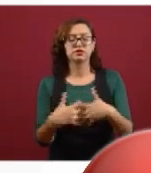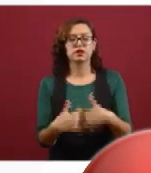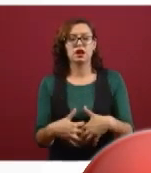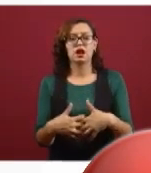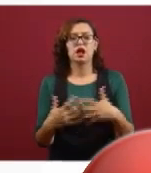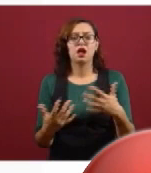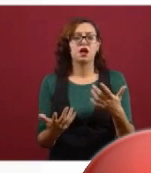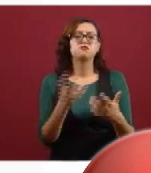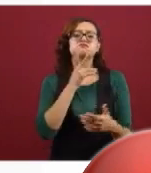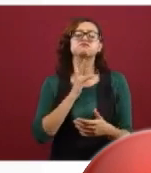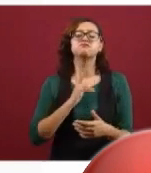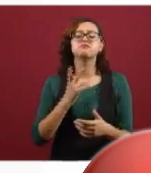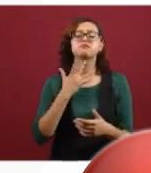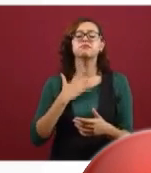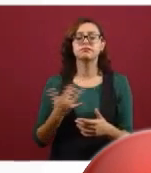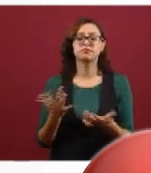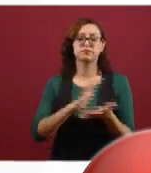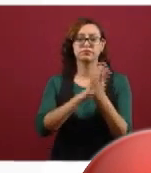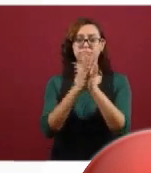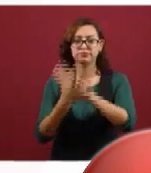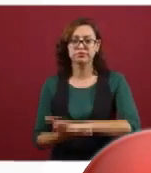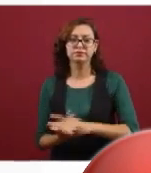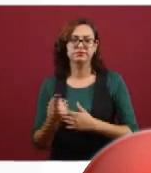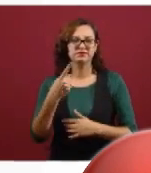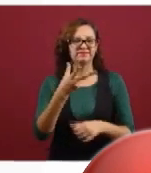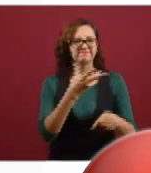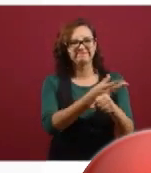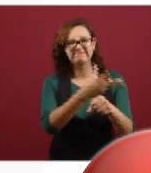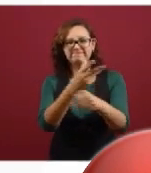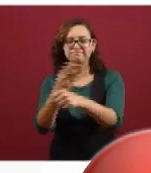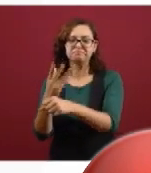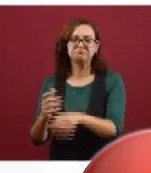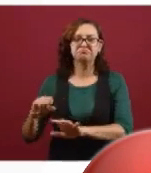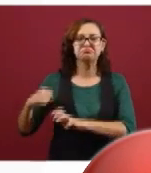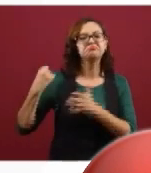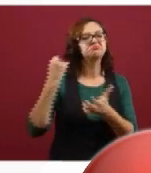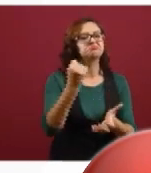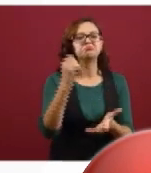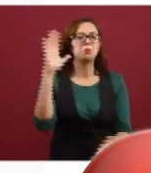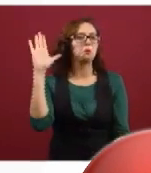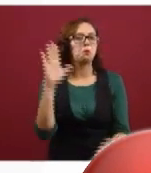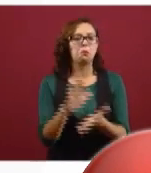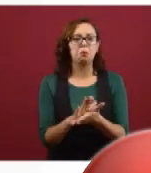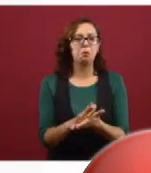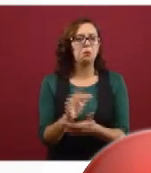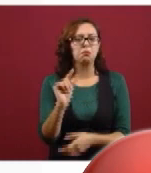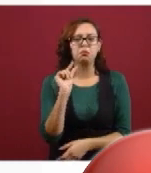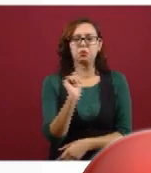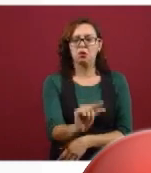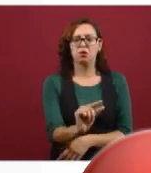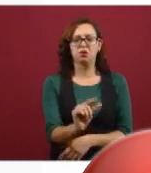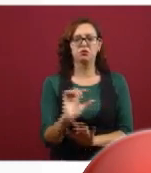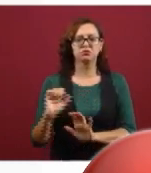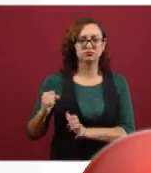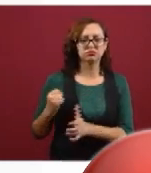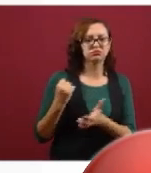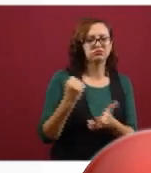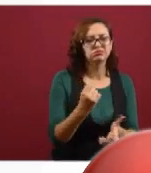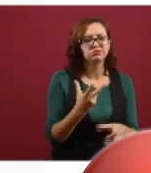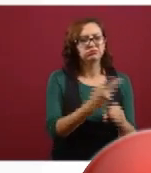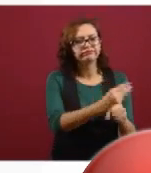importantes decrementos en los últimos años, afectando incluso la disponibilidad de recursos